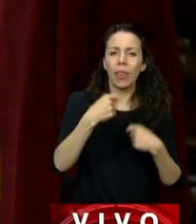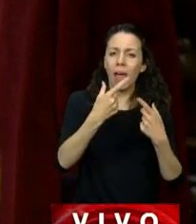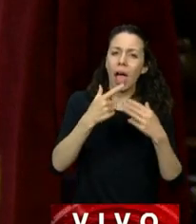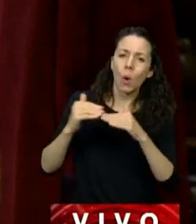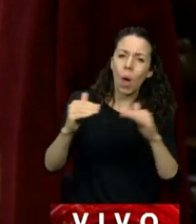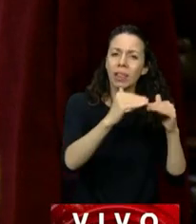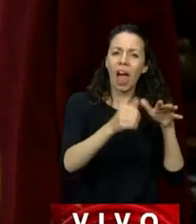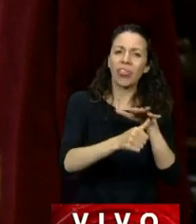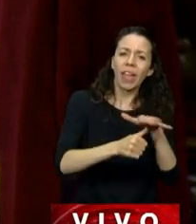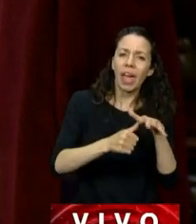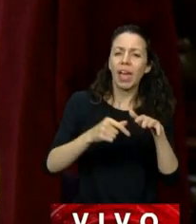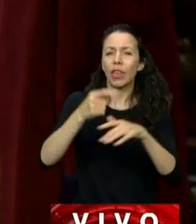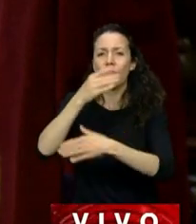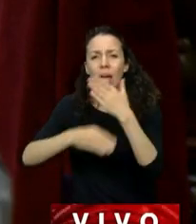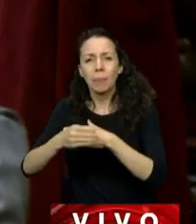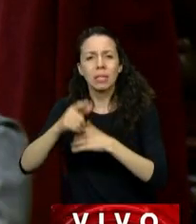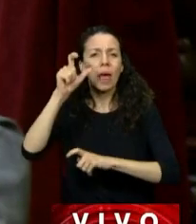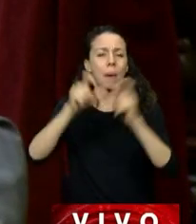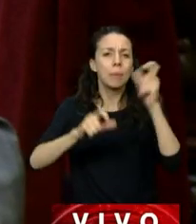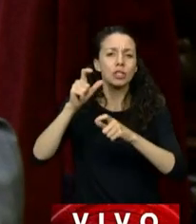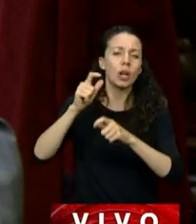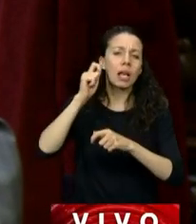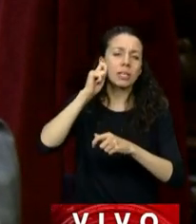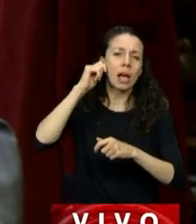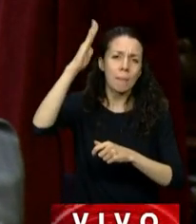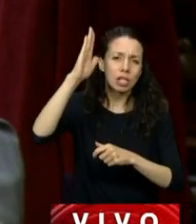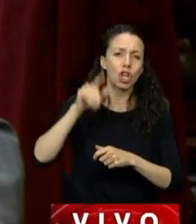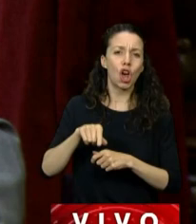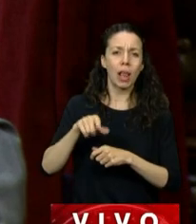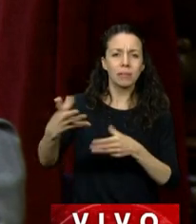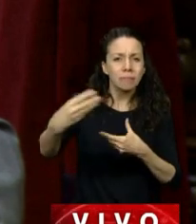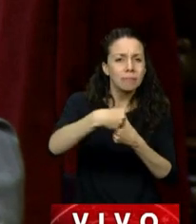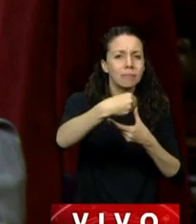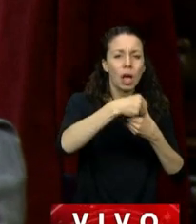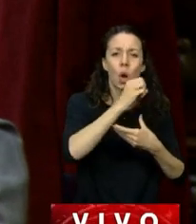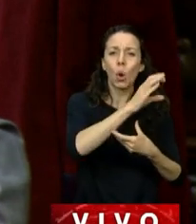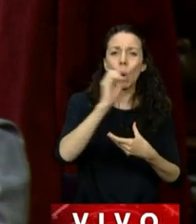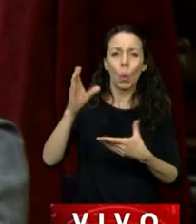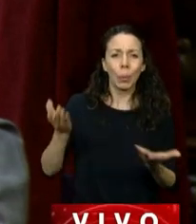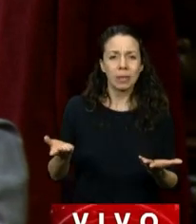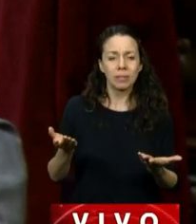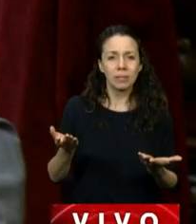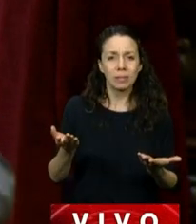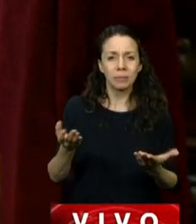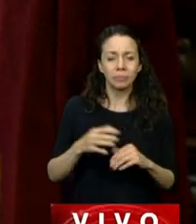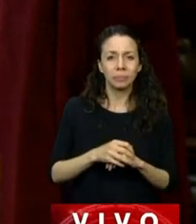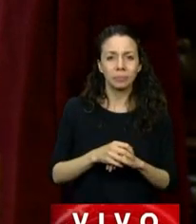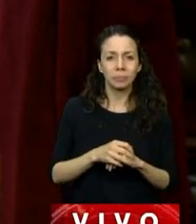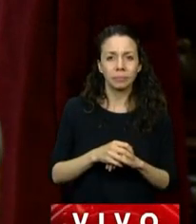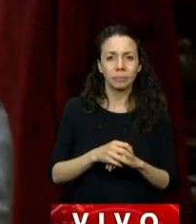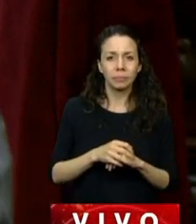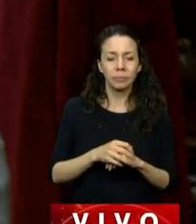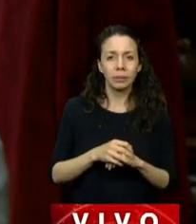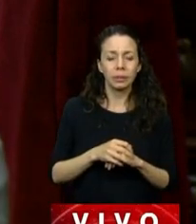discapacidad, de integración de adultos mayores y también poner énfasis en nuestro... Sí,